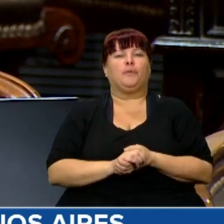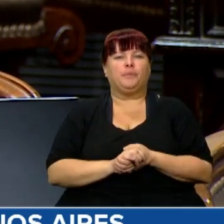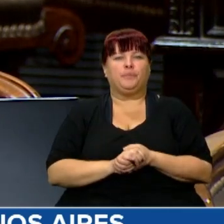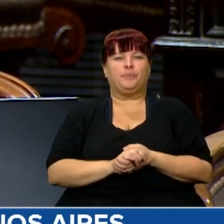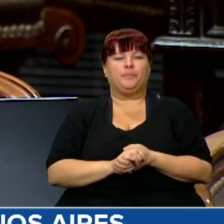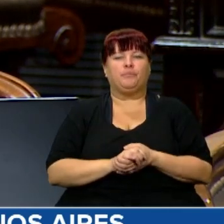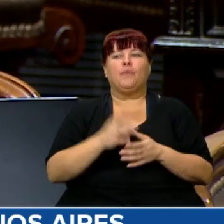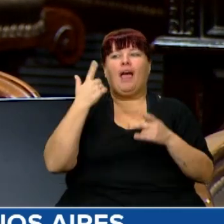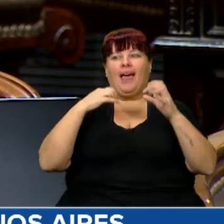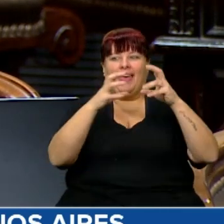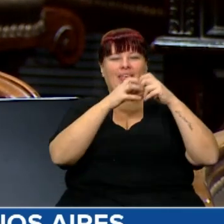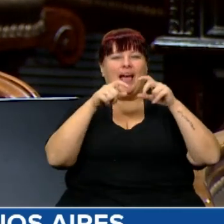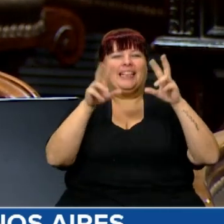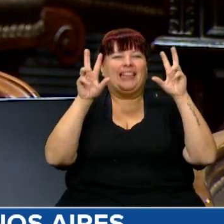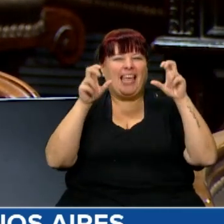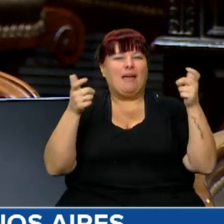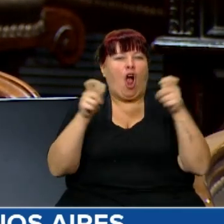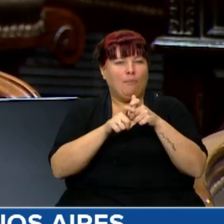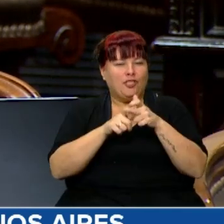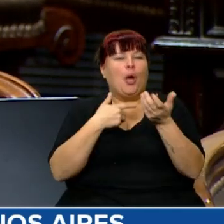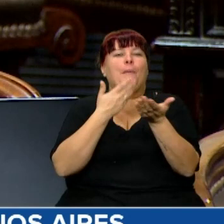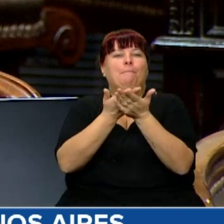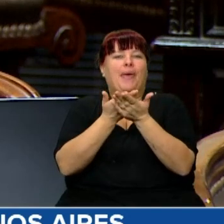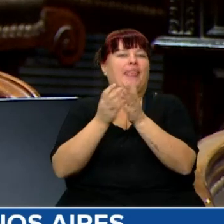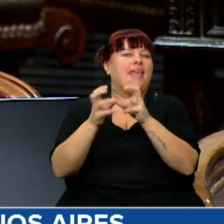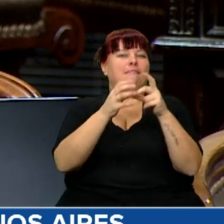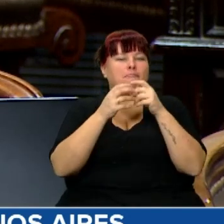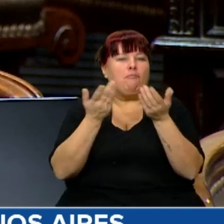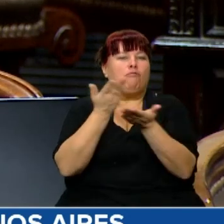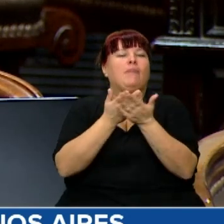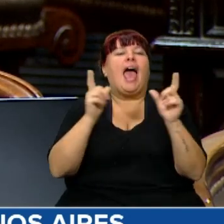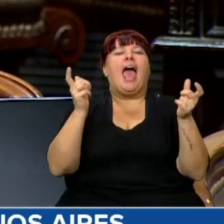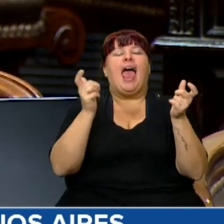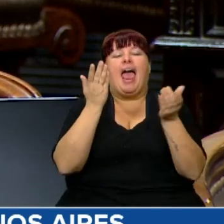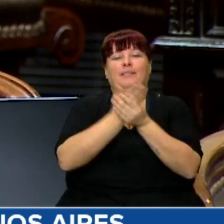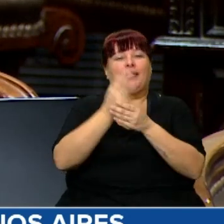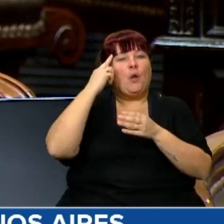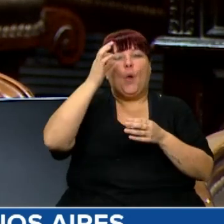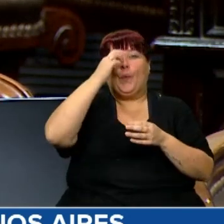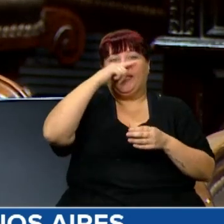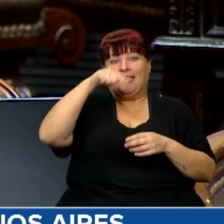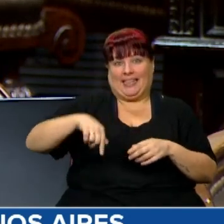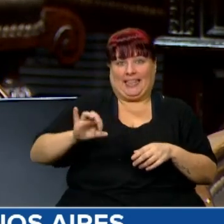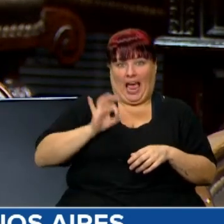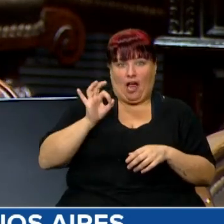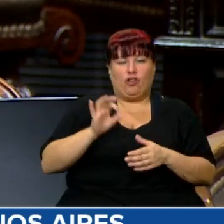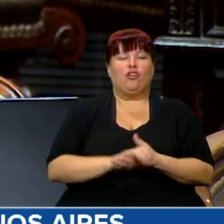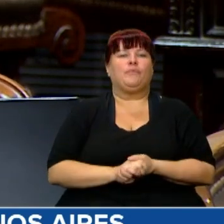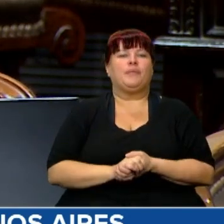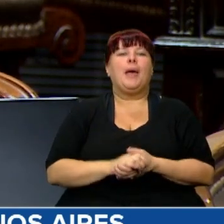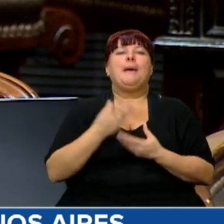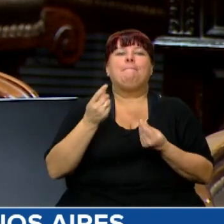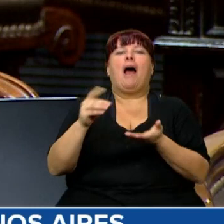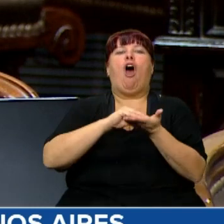que, cuando se discutió este tema en comisión, pedimos que se ponga en tratamiento, que es el expediente 927 de este año, para